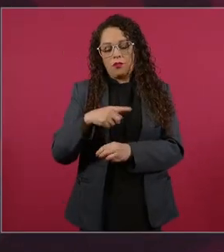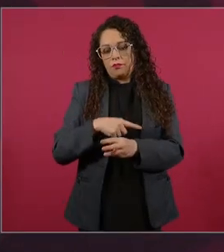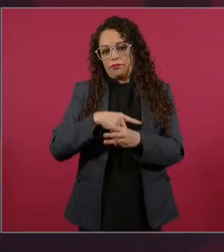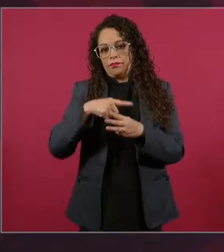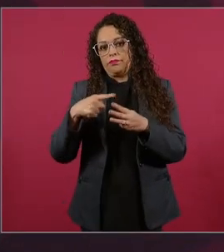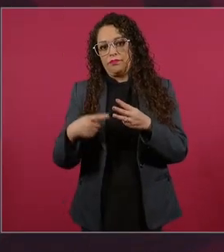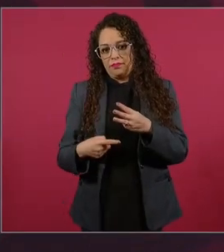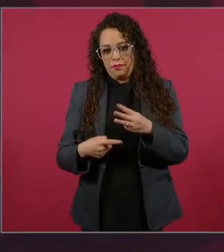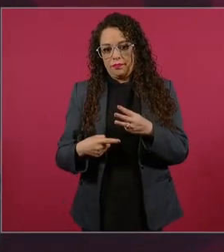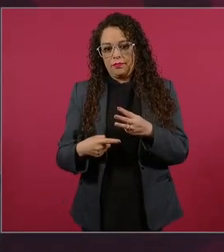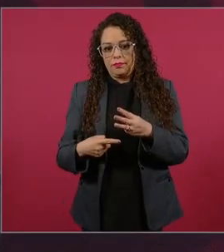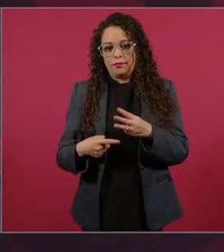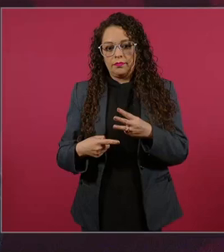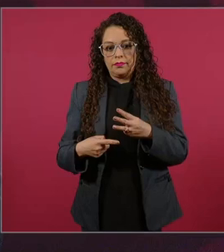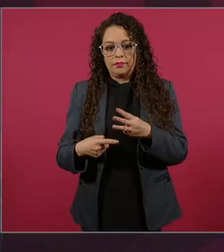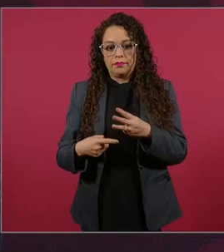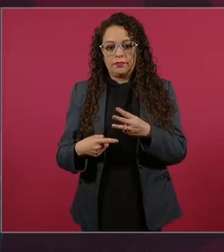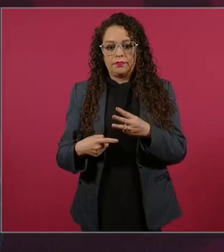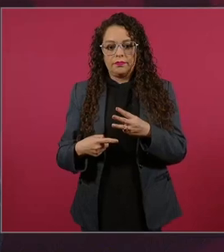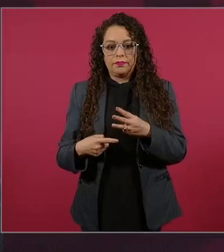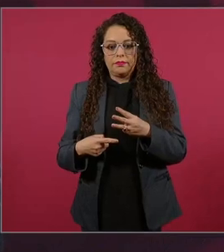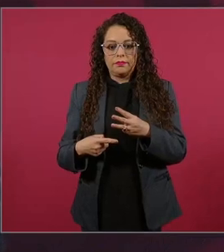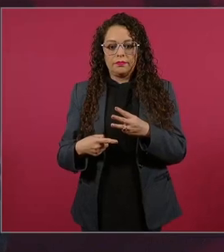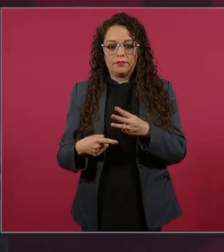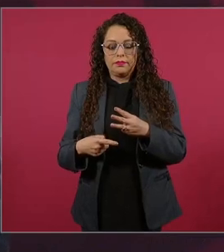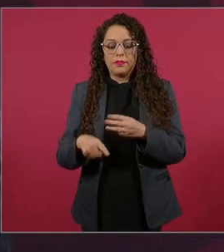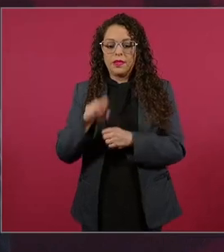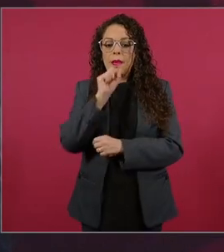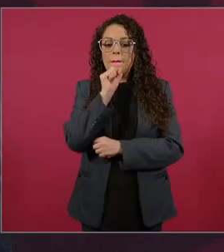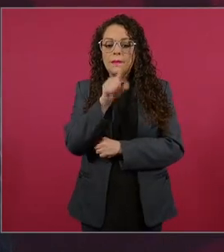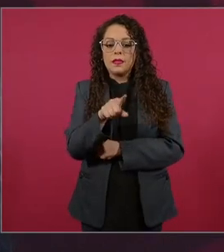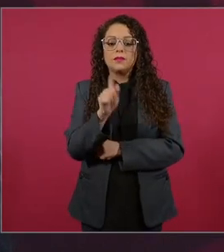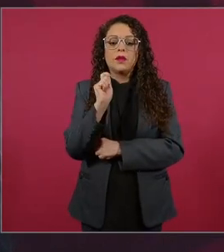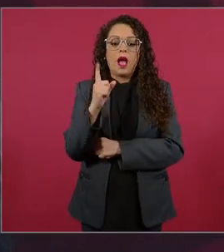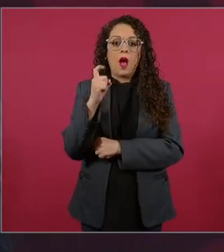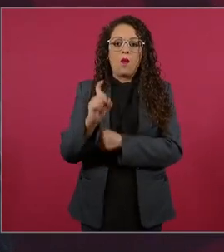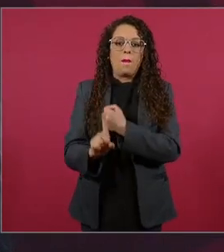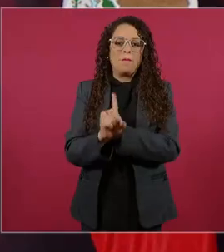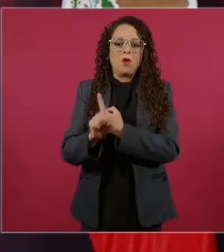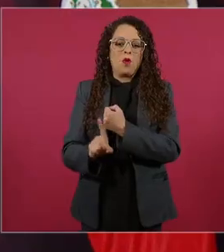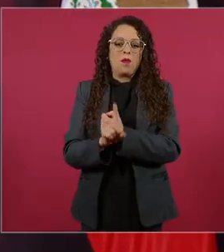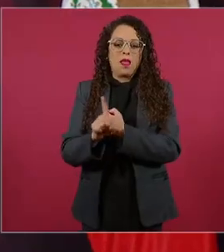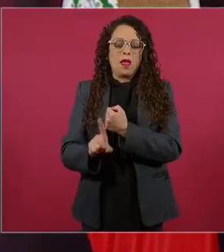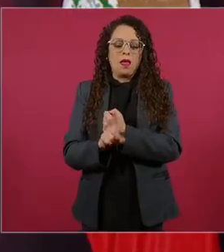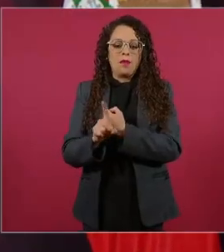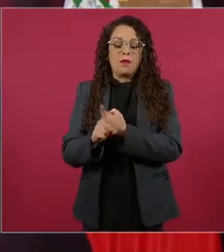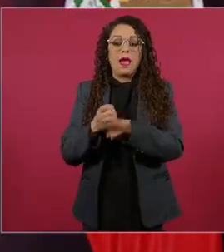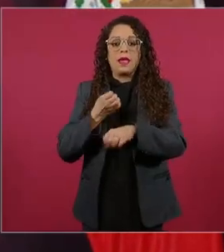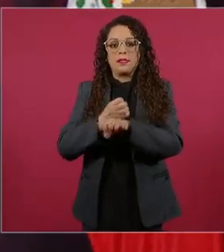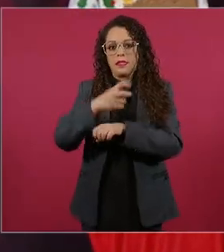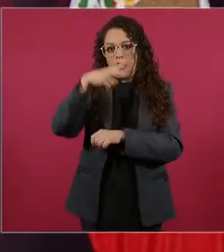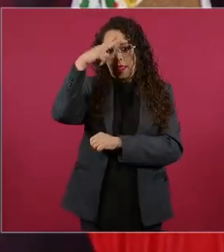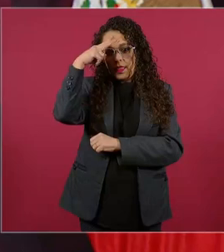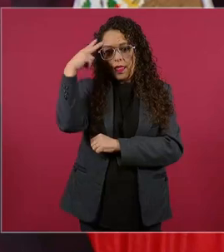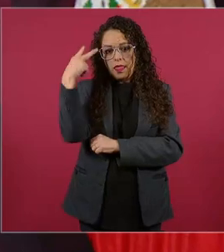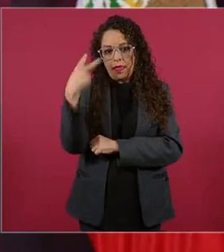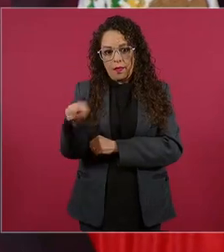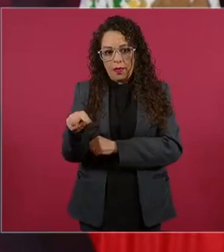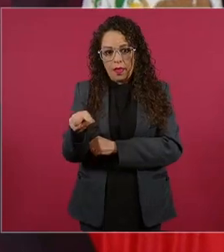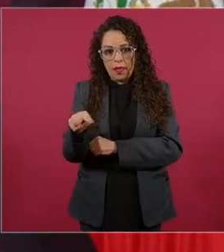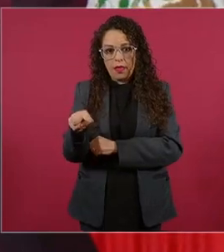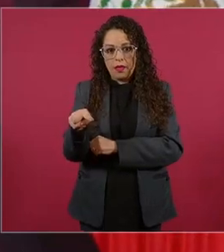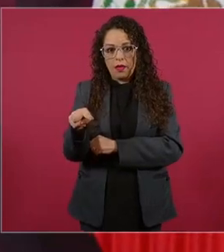También no se puede resolver el problema del agua del Estado de México sin la Ciudad de